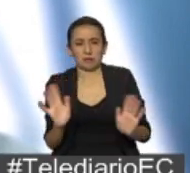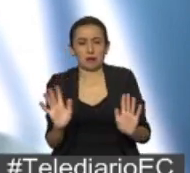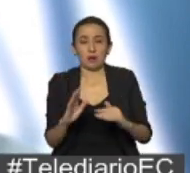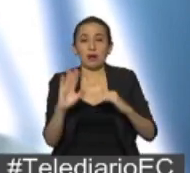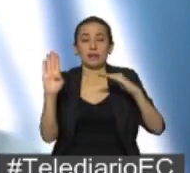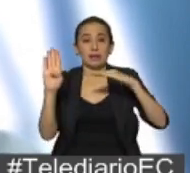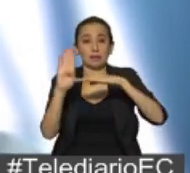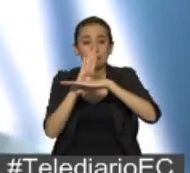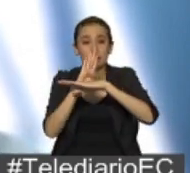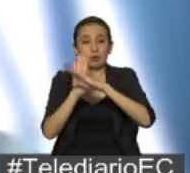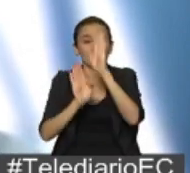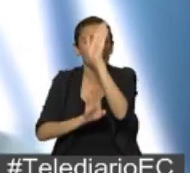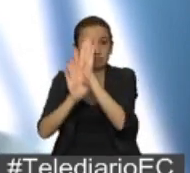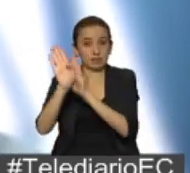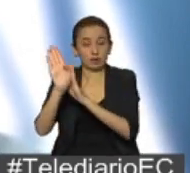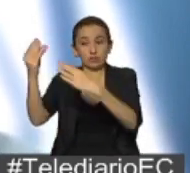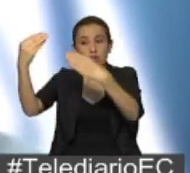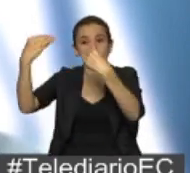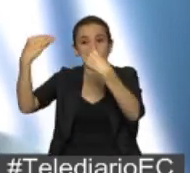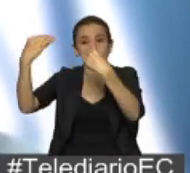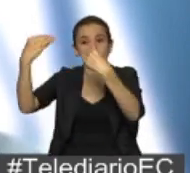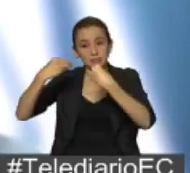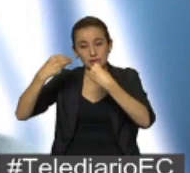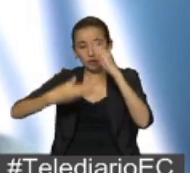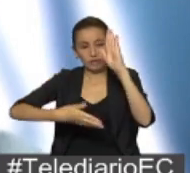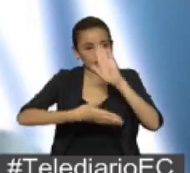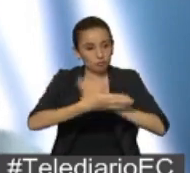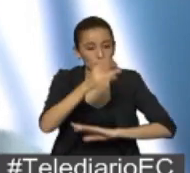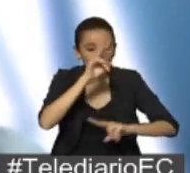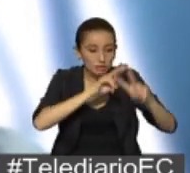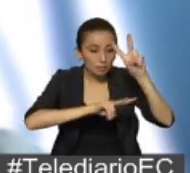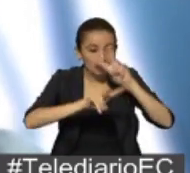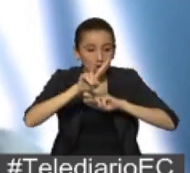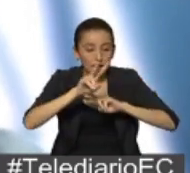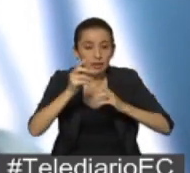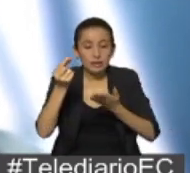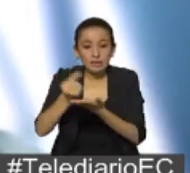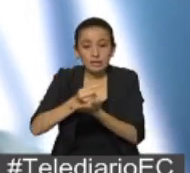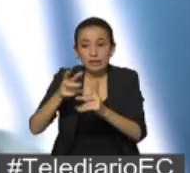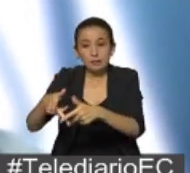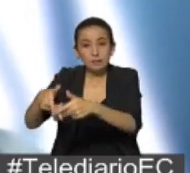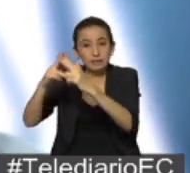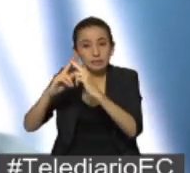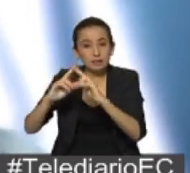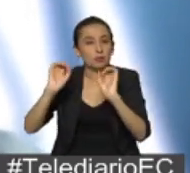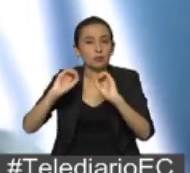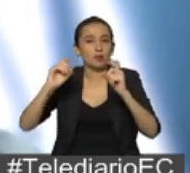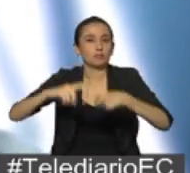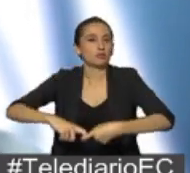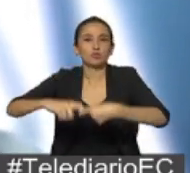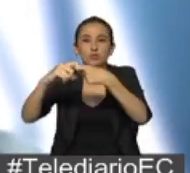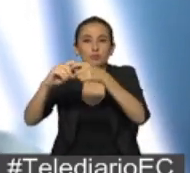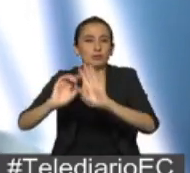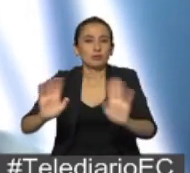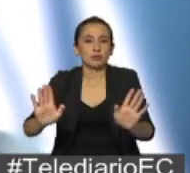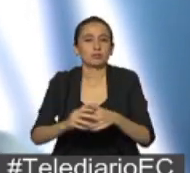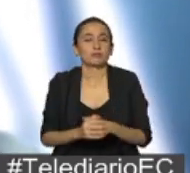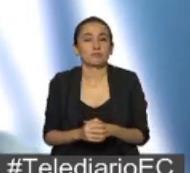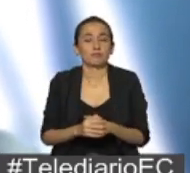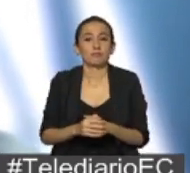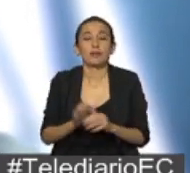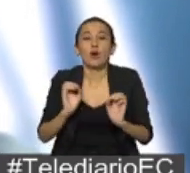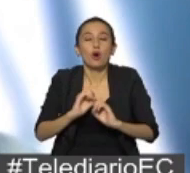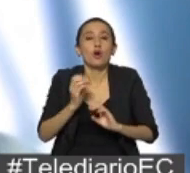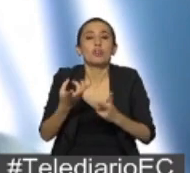una terminación unilateral de este crédito. Se me ocurre también una advertencia que hubo hace no mucho de